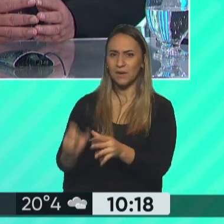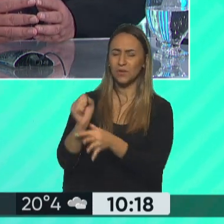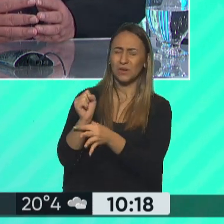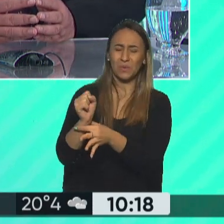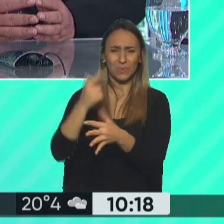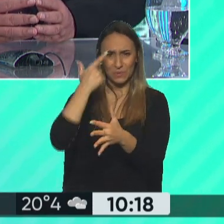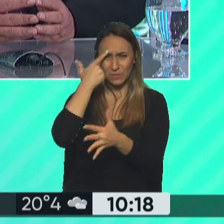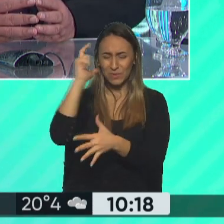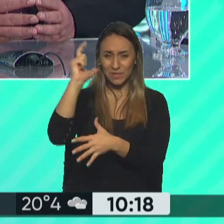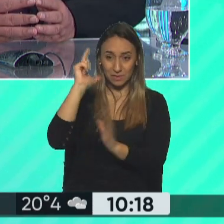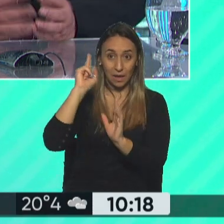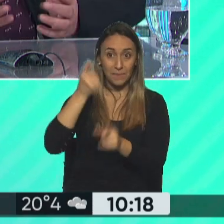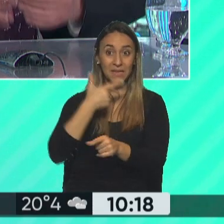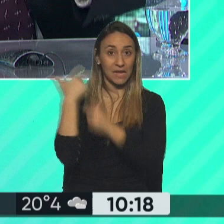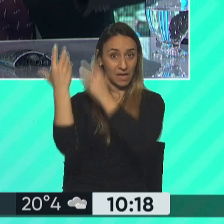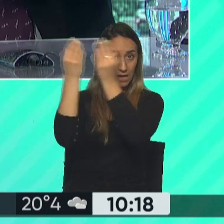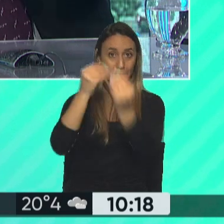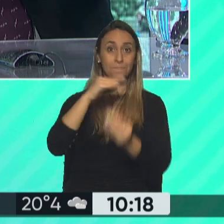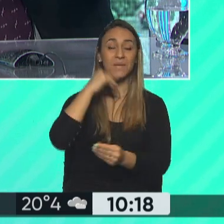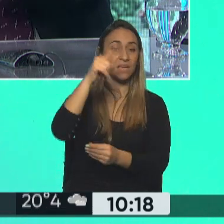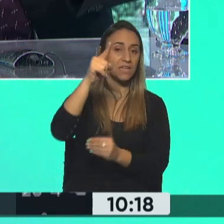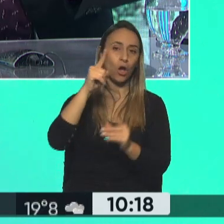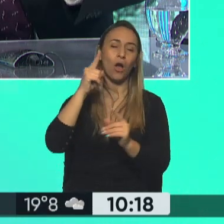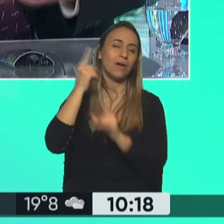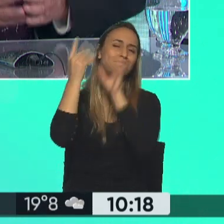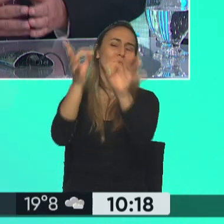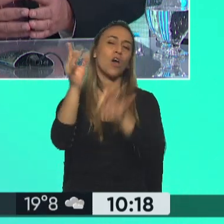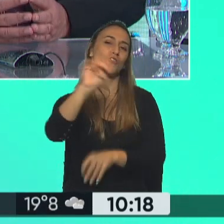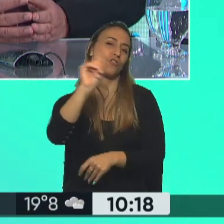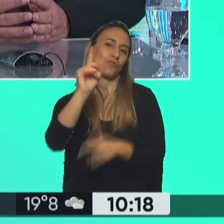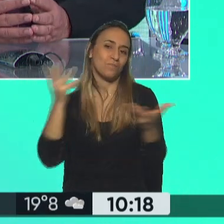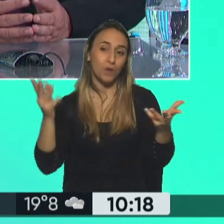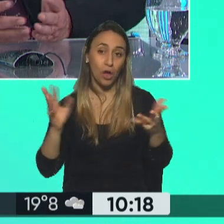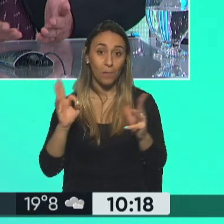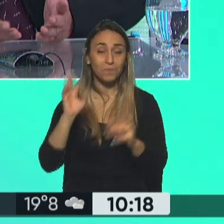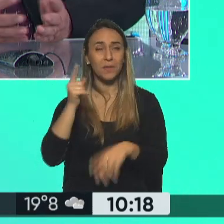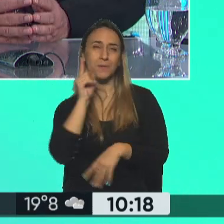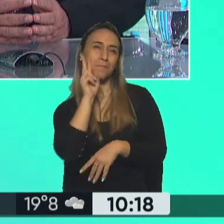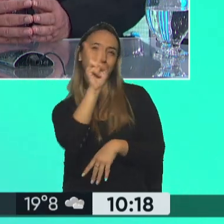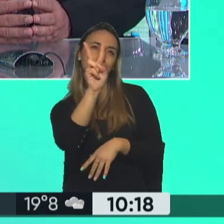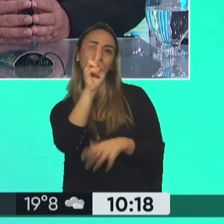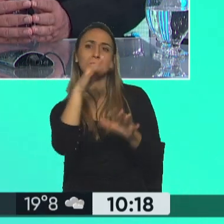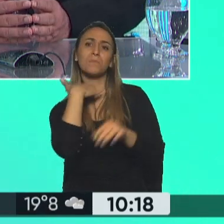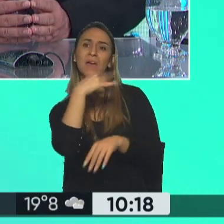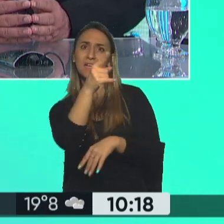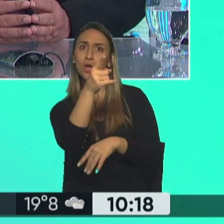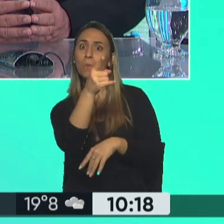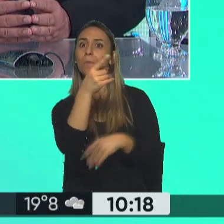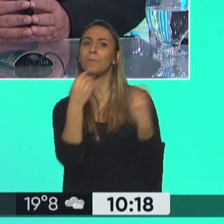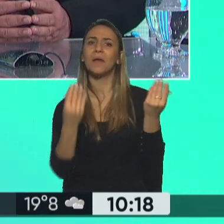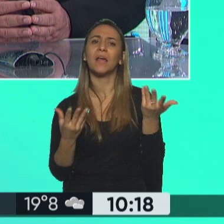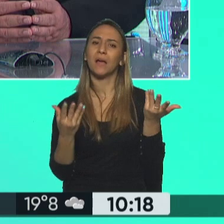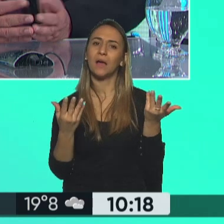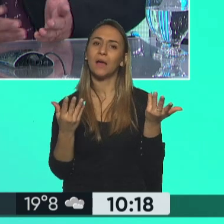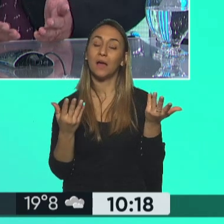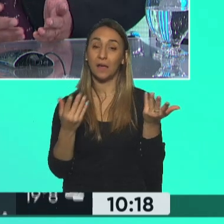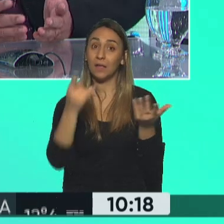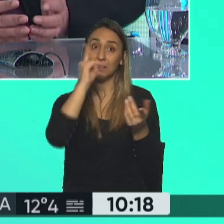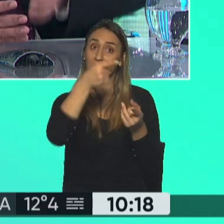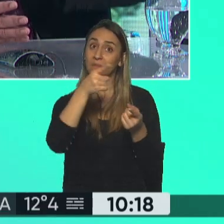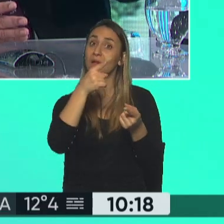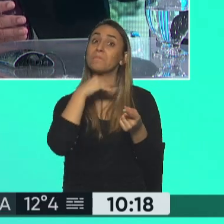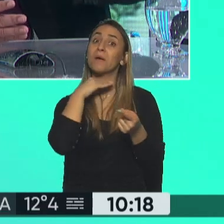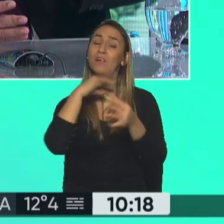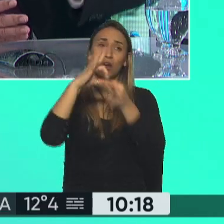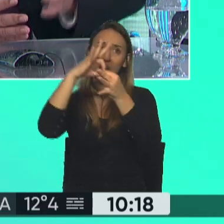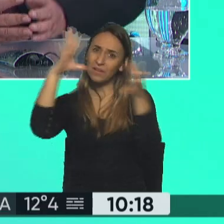mirando a México. Superó. No yendo a México, pero bueno, sí. No, digo, mirando a México. Mirando a México también para que fuera liberado también, que le